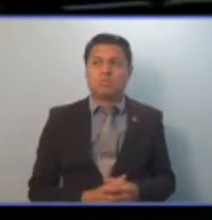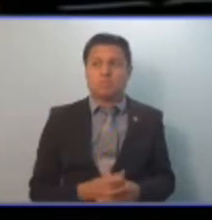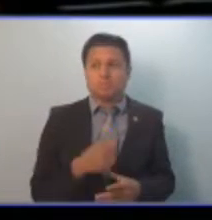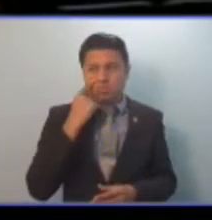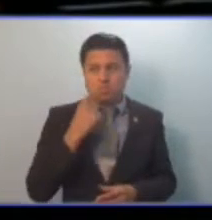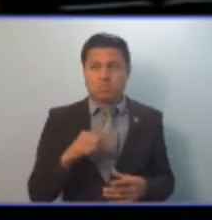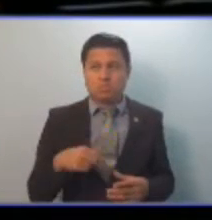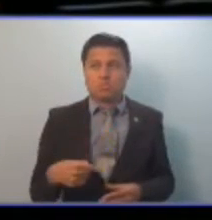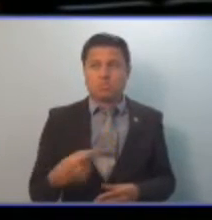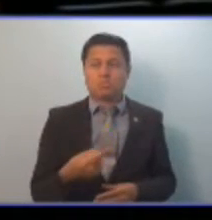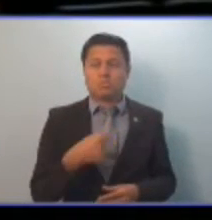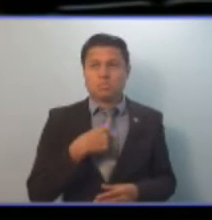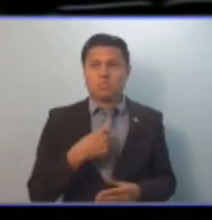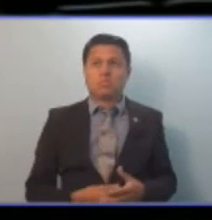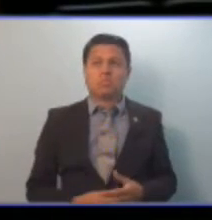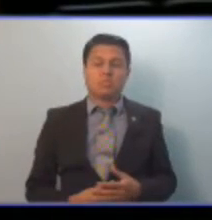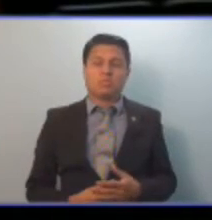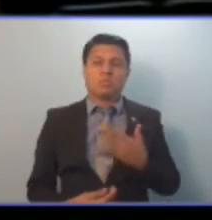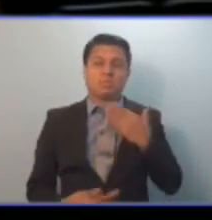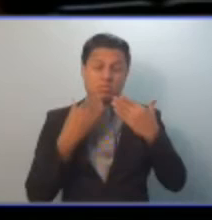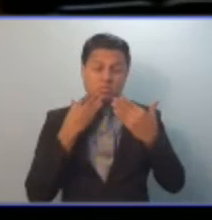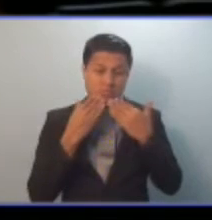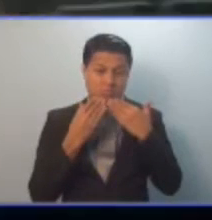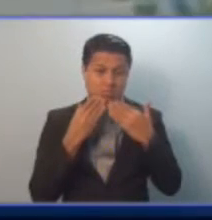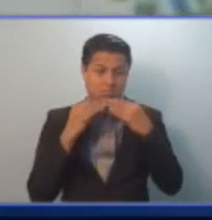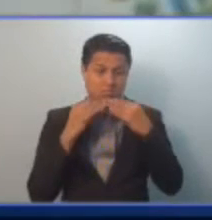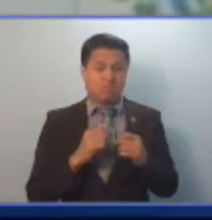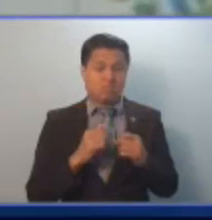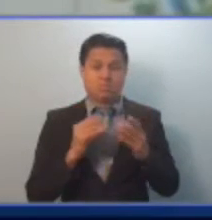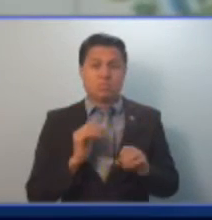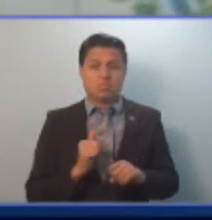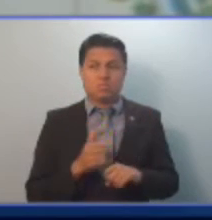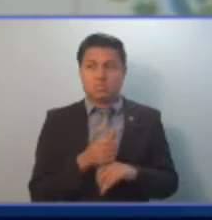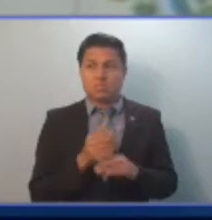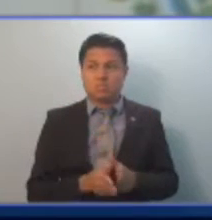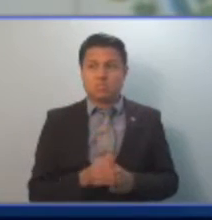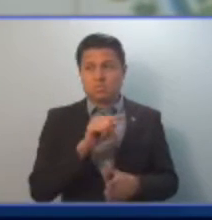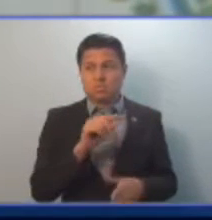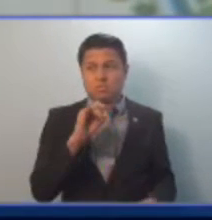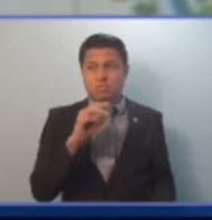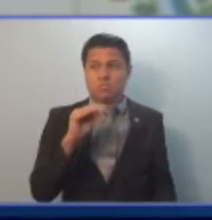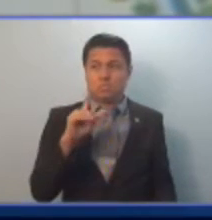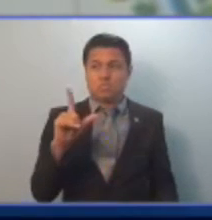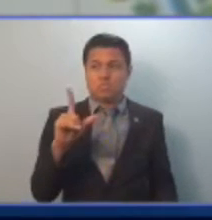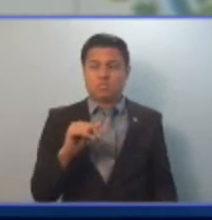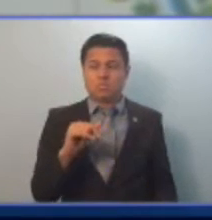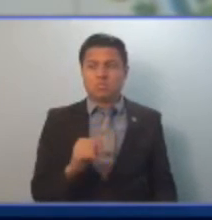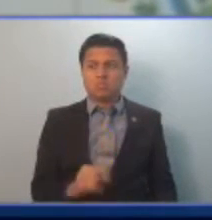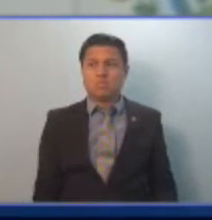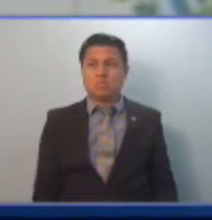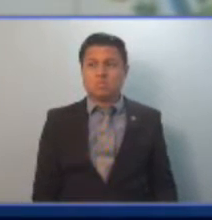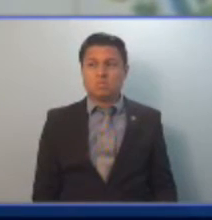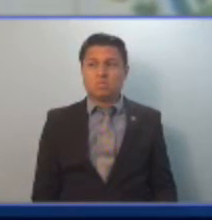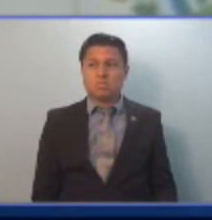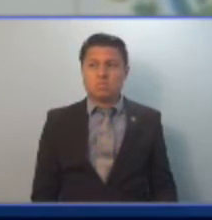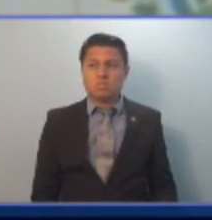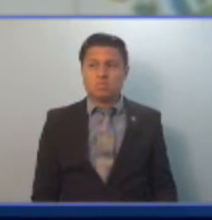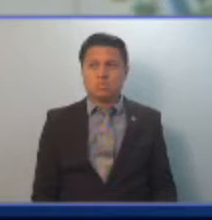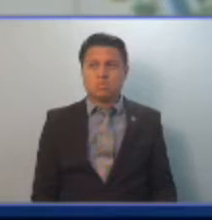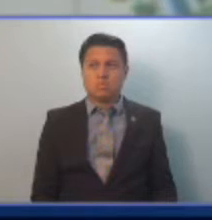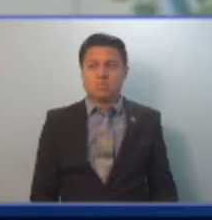Ligeramente, cuando yo me refería al Instituto de Medicina Legal, parte de la